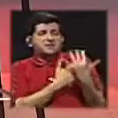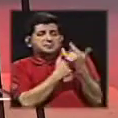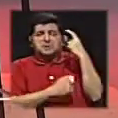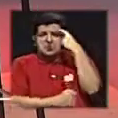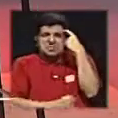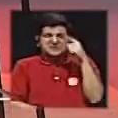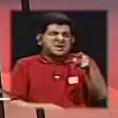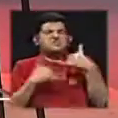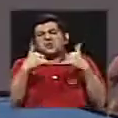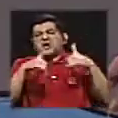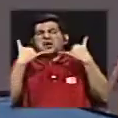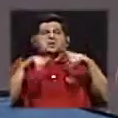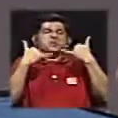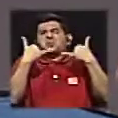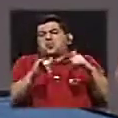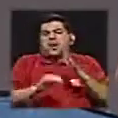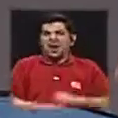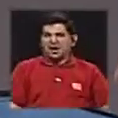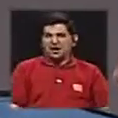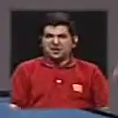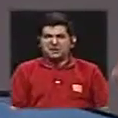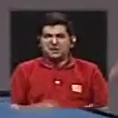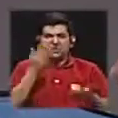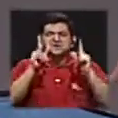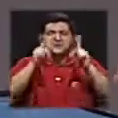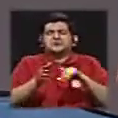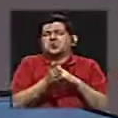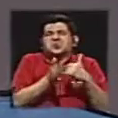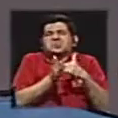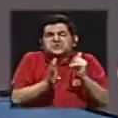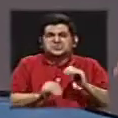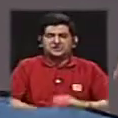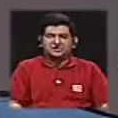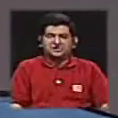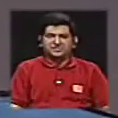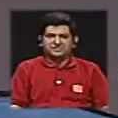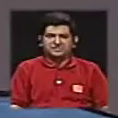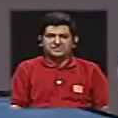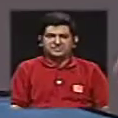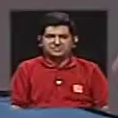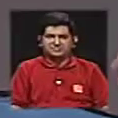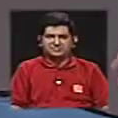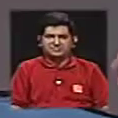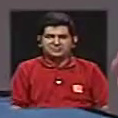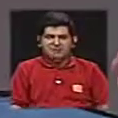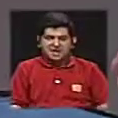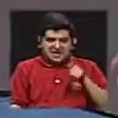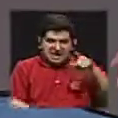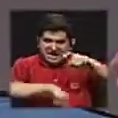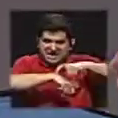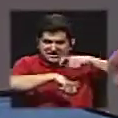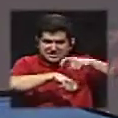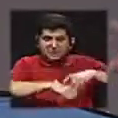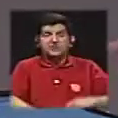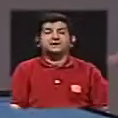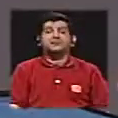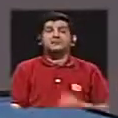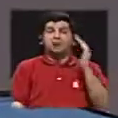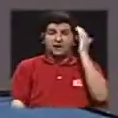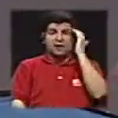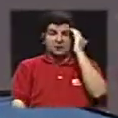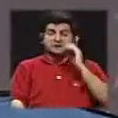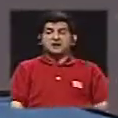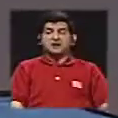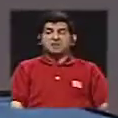pensó que estaba jugando con un blandengue Y en ese momento conocieron el carácter del